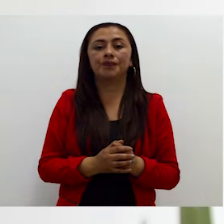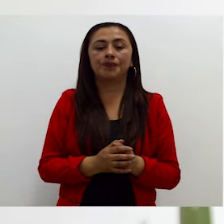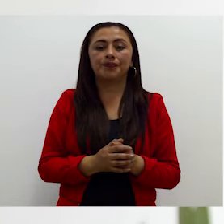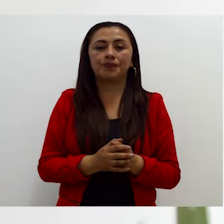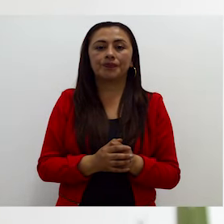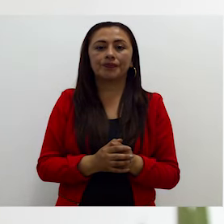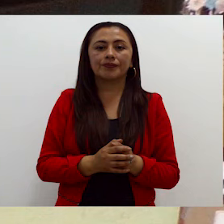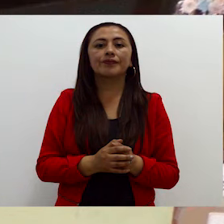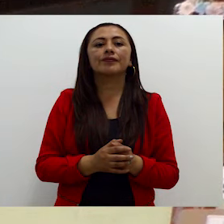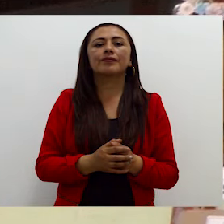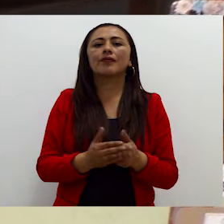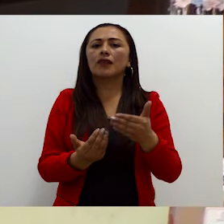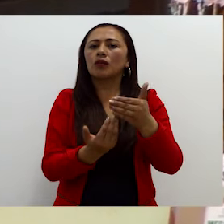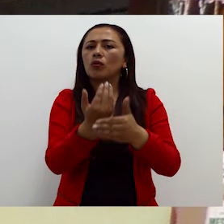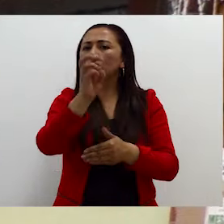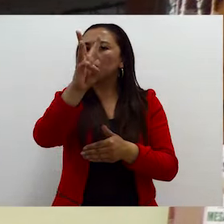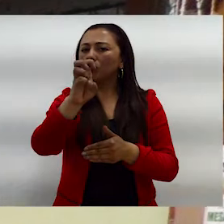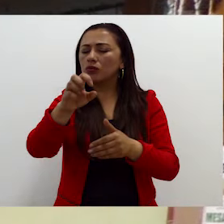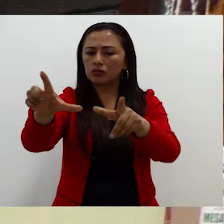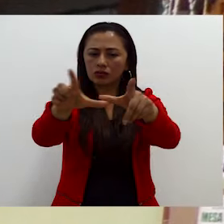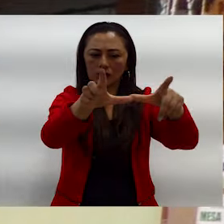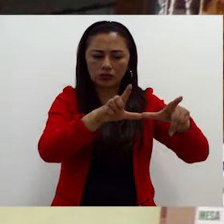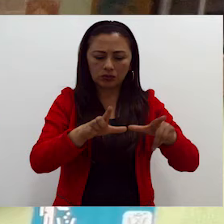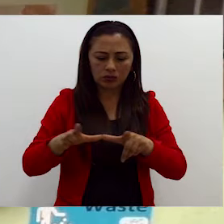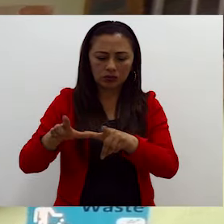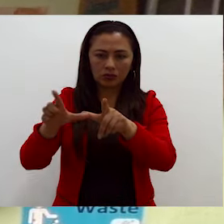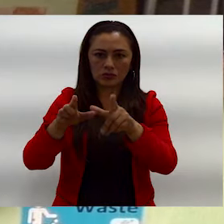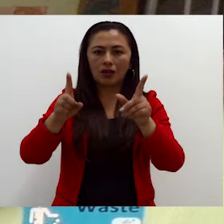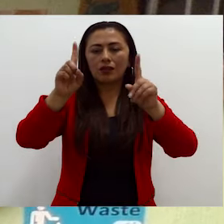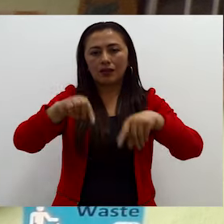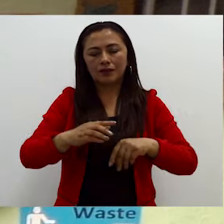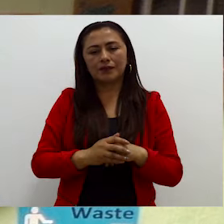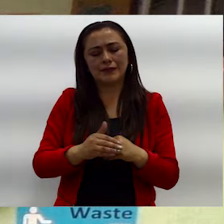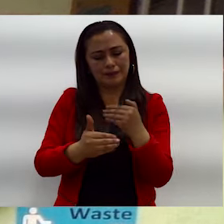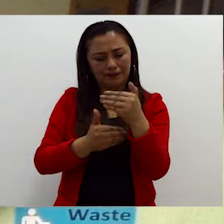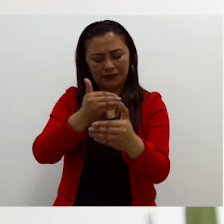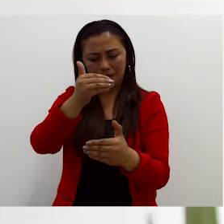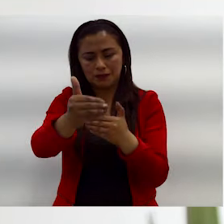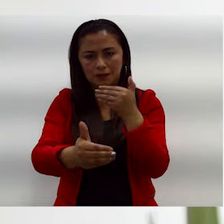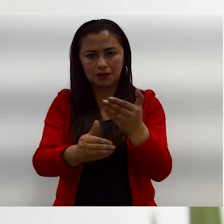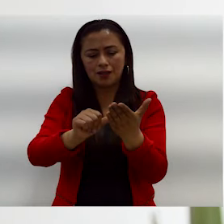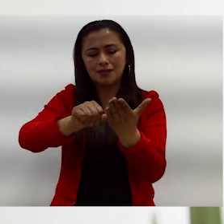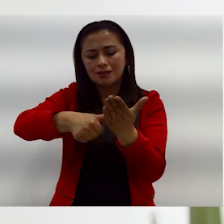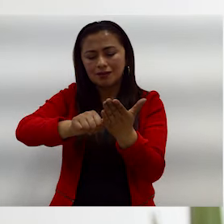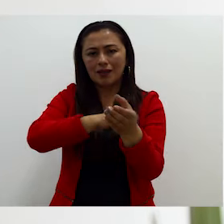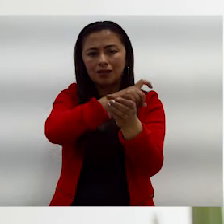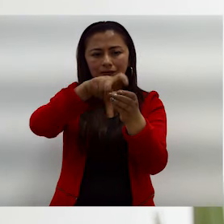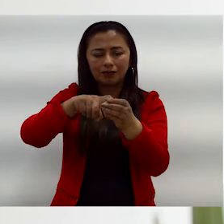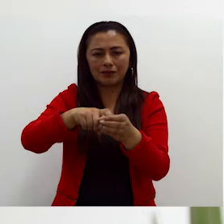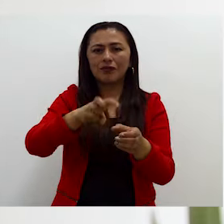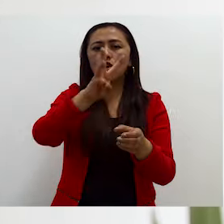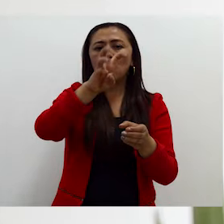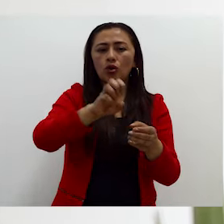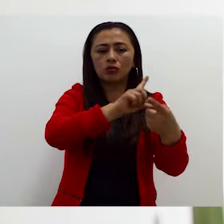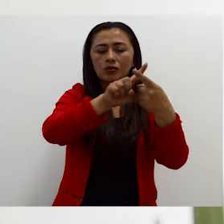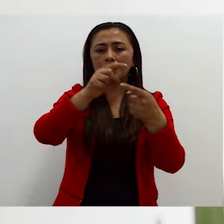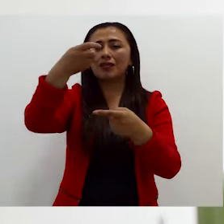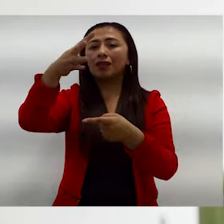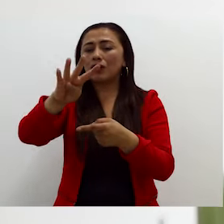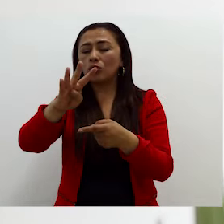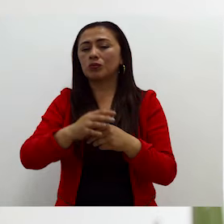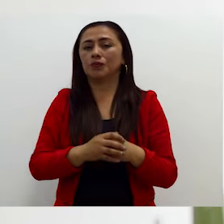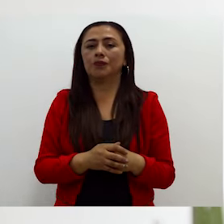el municipio de Tunja. Tenemos 8 nuevos puestos de votación y este proceso de inscripción de cédulas del 8 al 14 no se